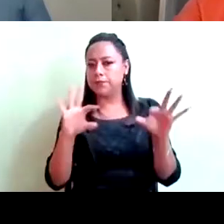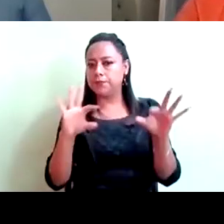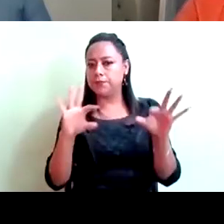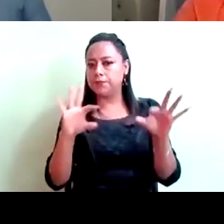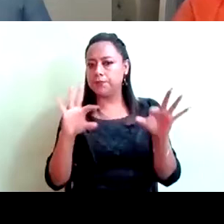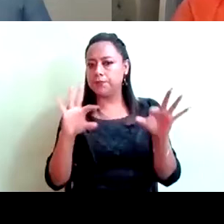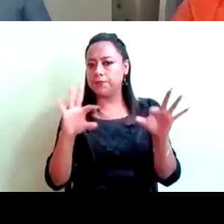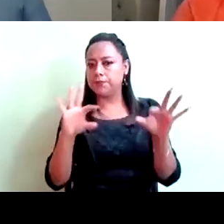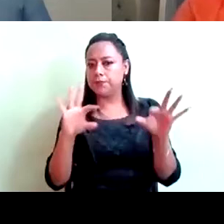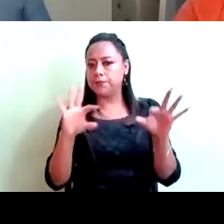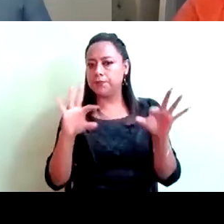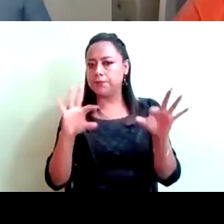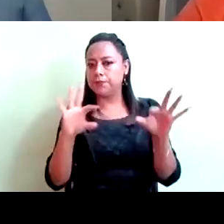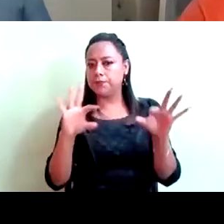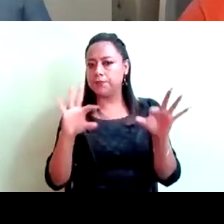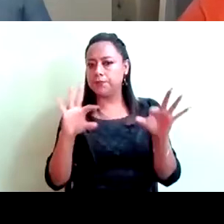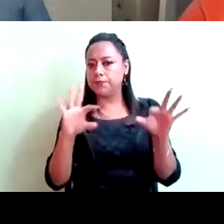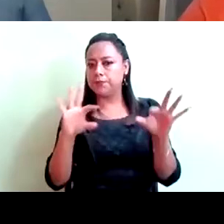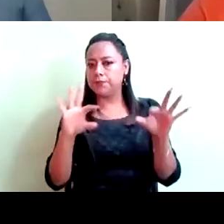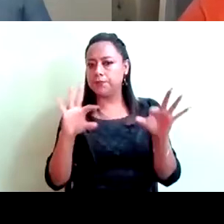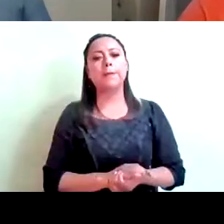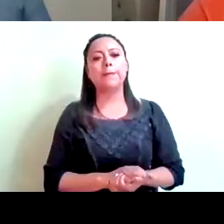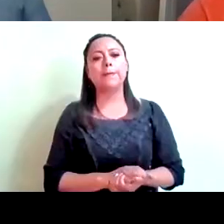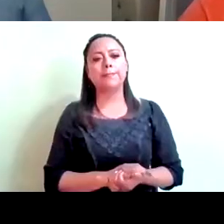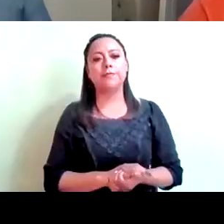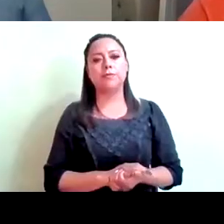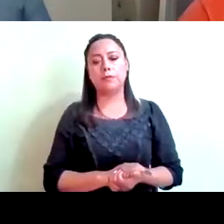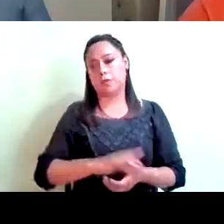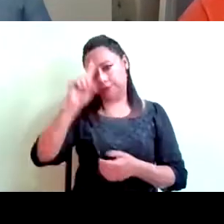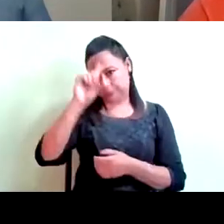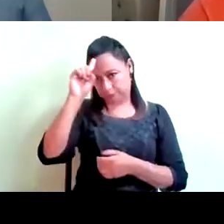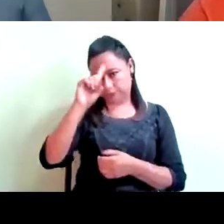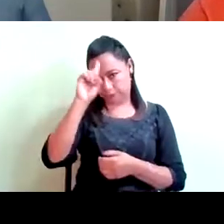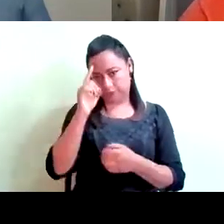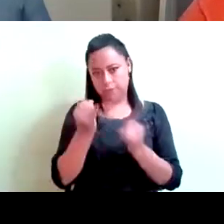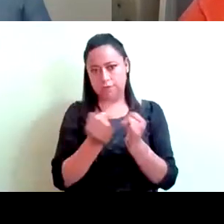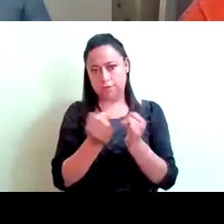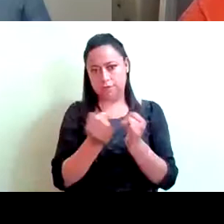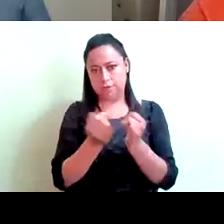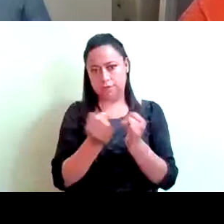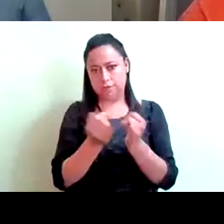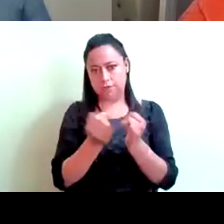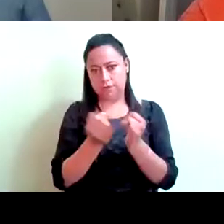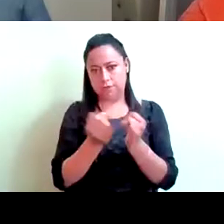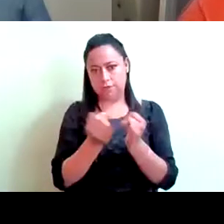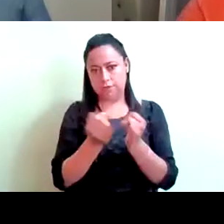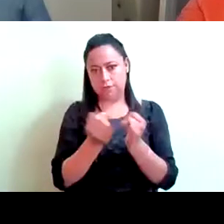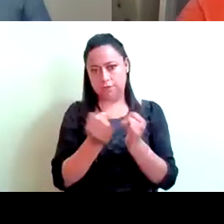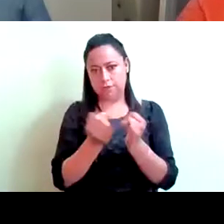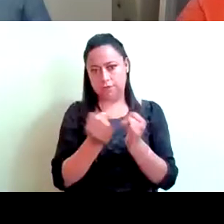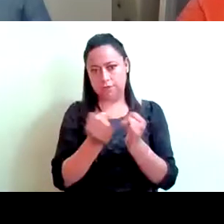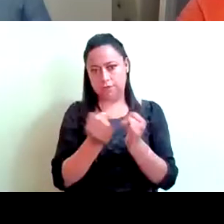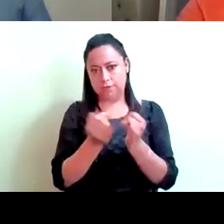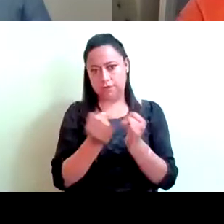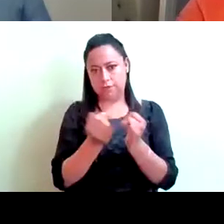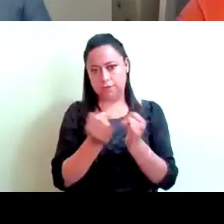Sugiero, así quedaría la redacción. Si se dan cuenta también algo que se hace en esta modificación propuesta, es